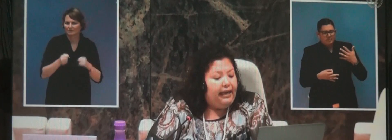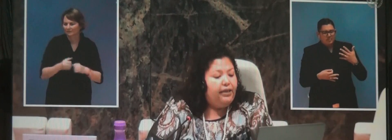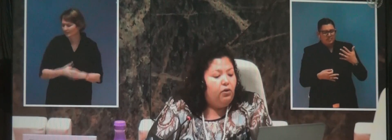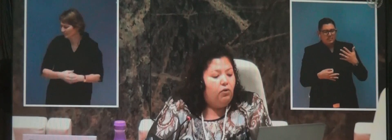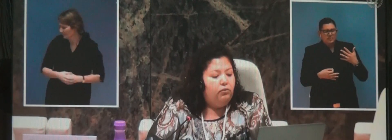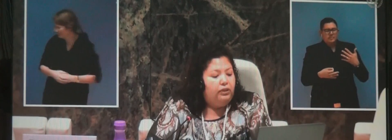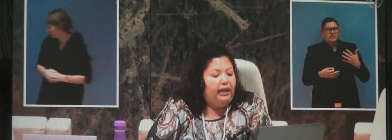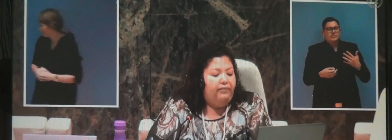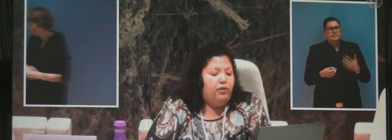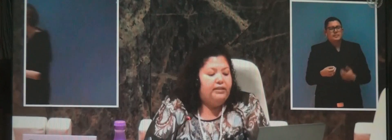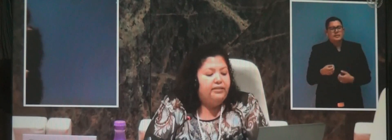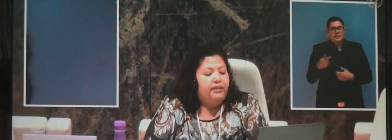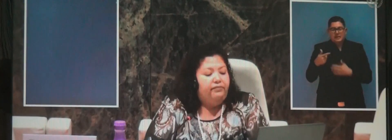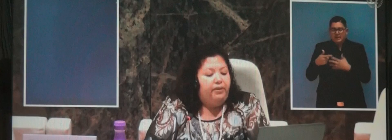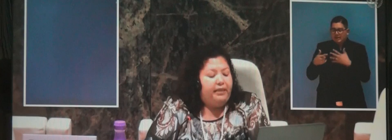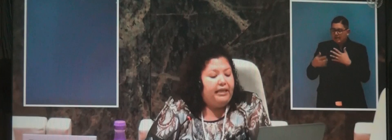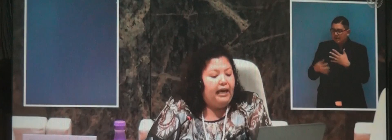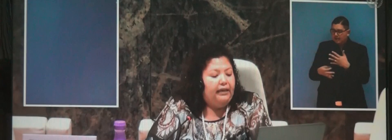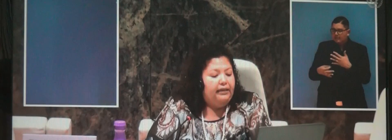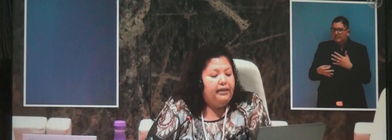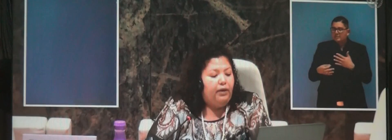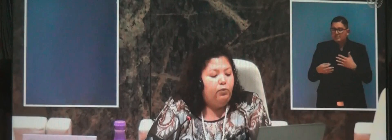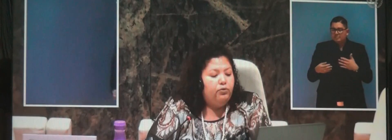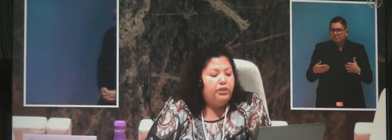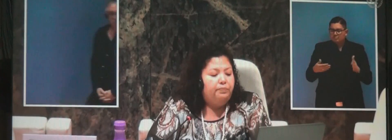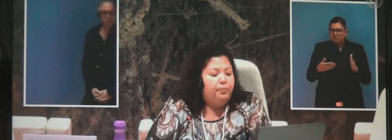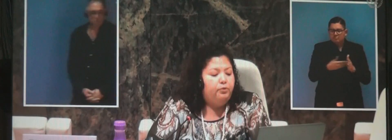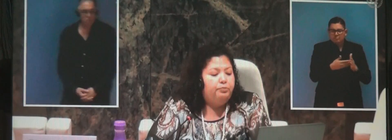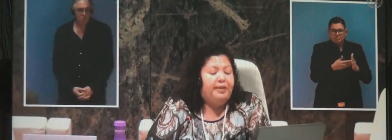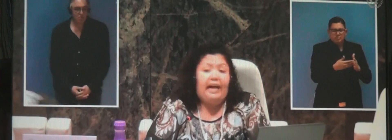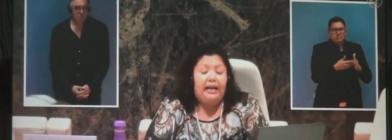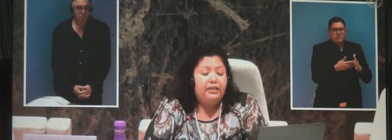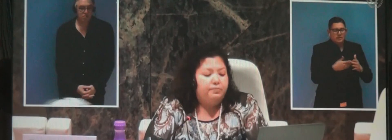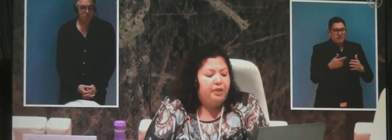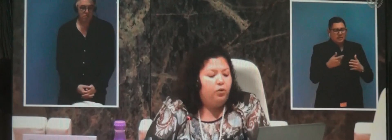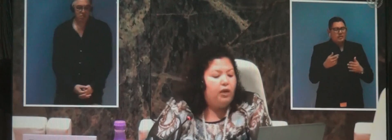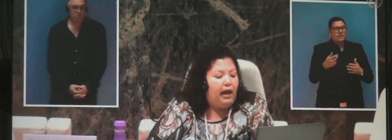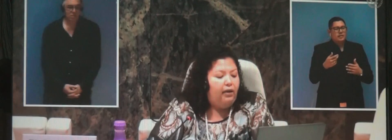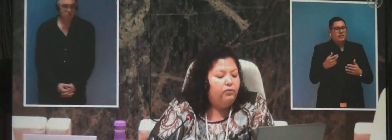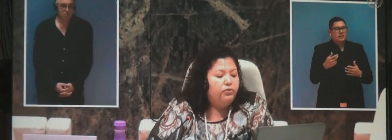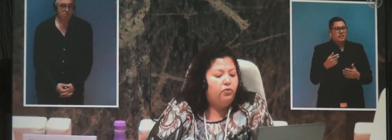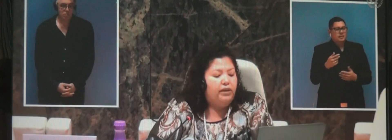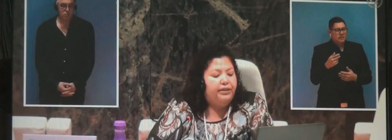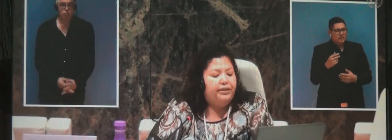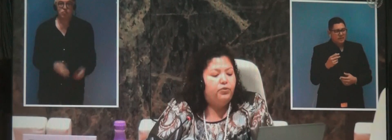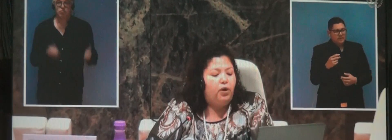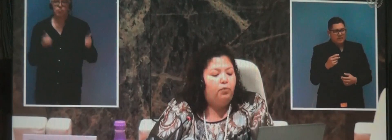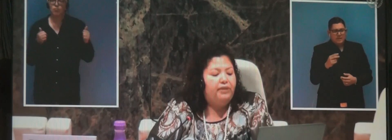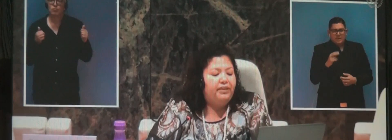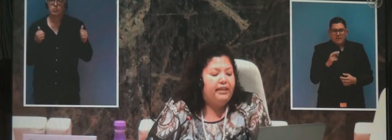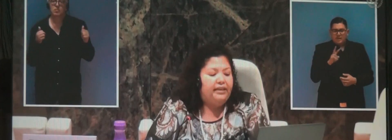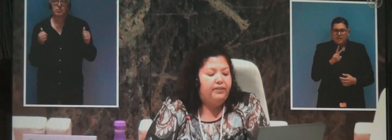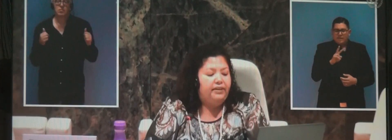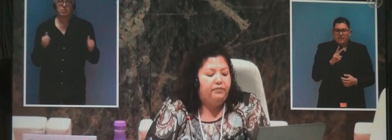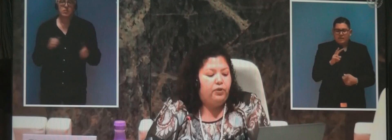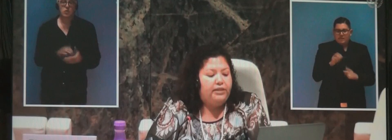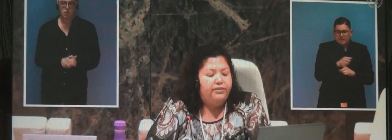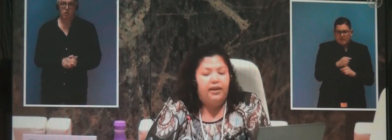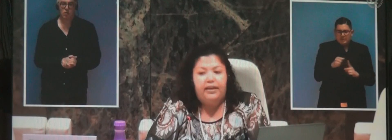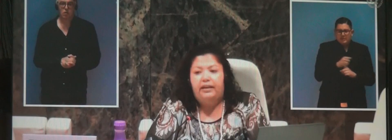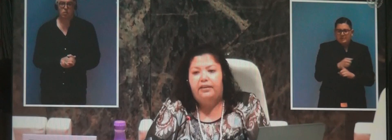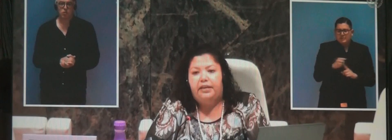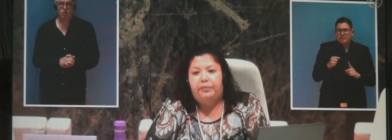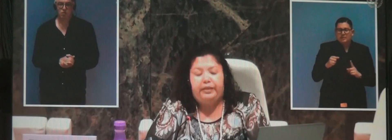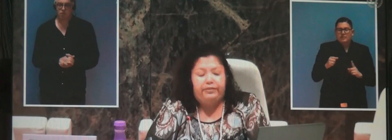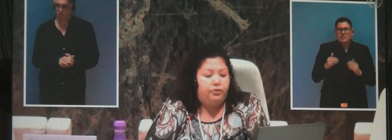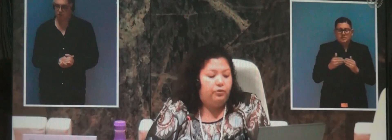La ley contra la violencia intrafamiliar y algunos tipos penales vinculados con el derecho a una vida libre de violencia